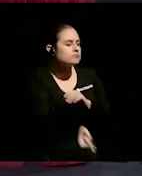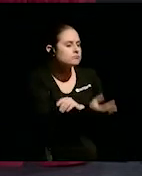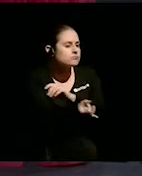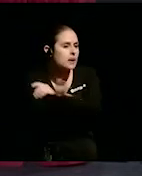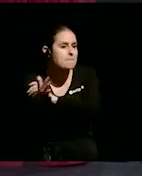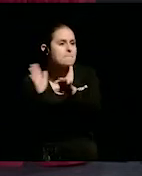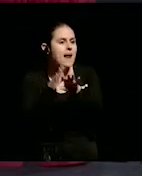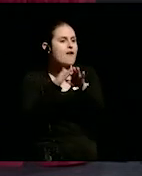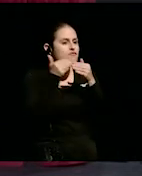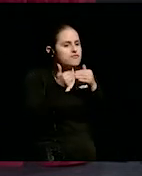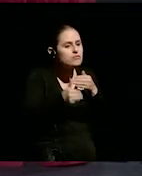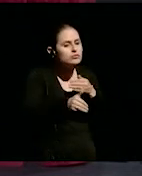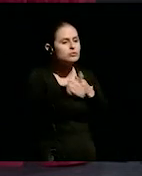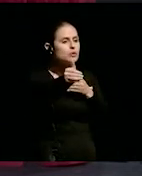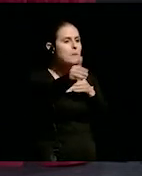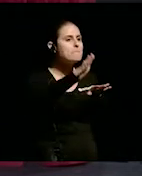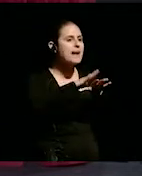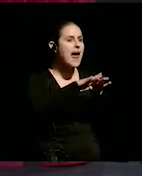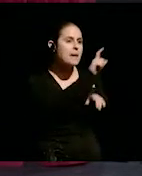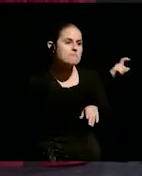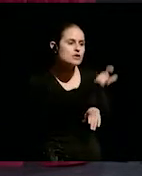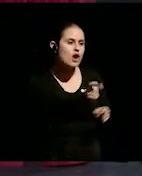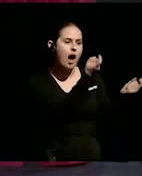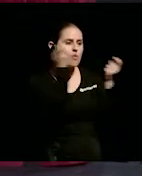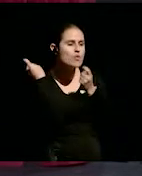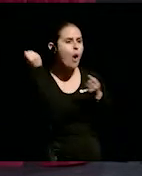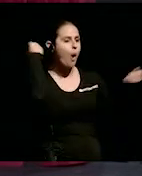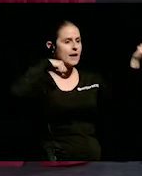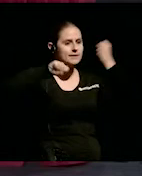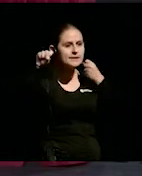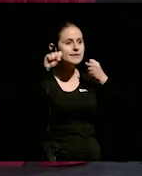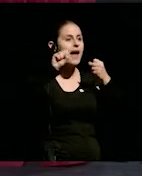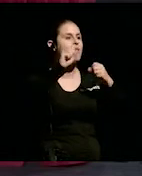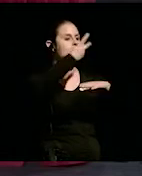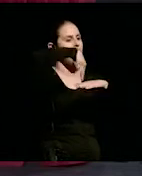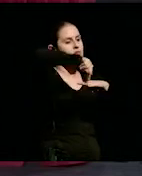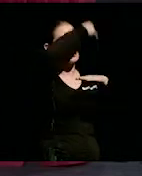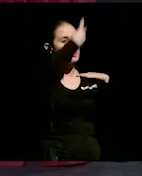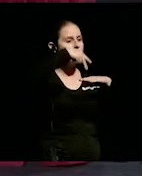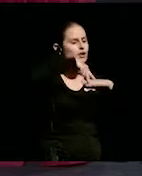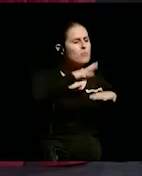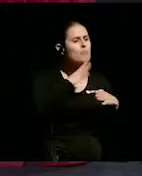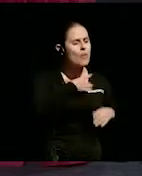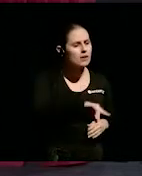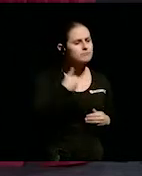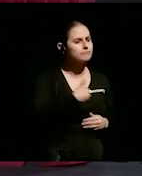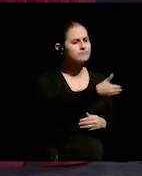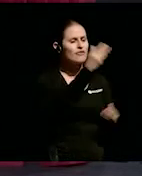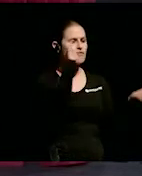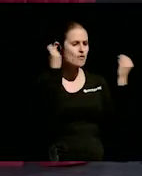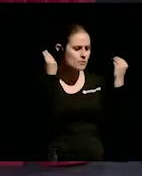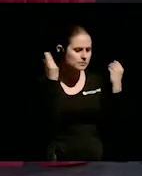con un enfoque que forme y habilite a los artistas circenses para que trabajen con